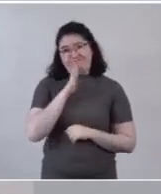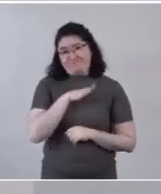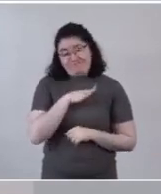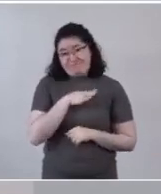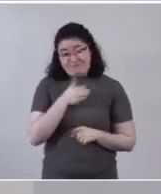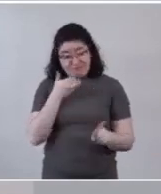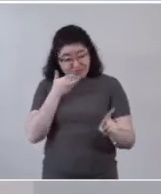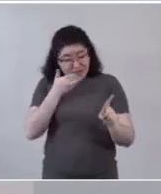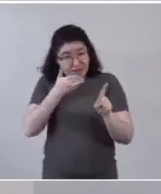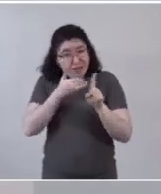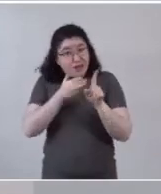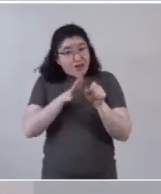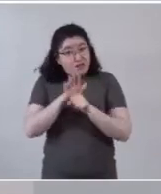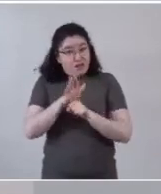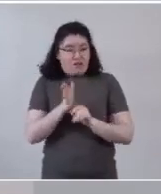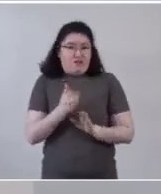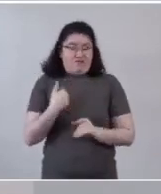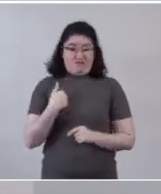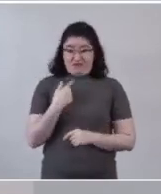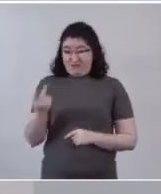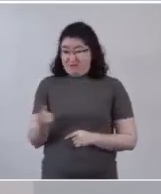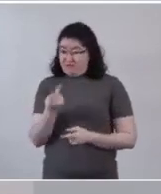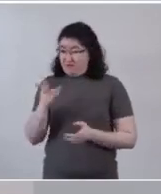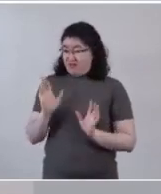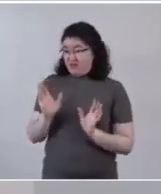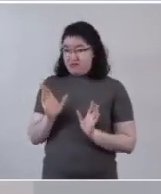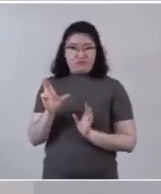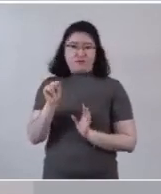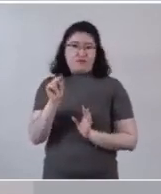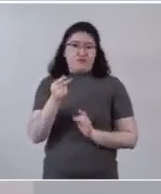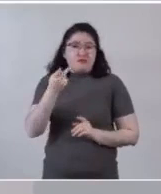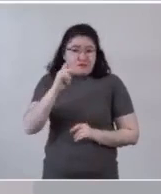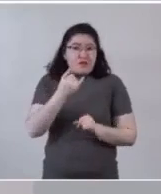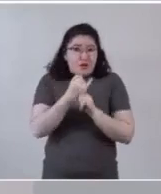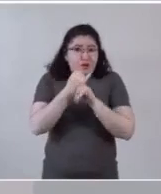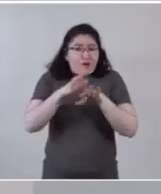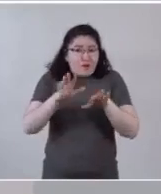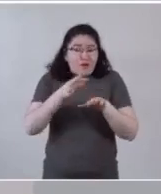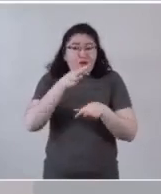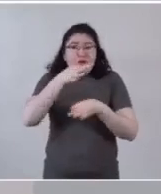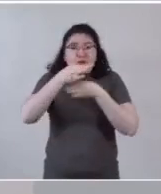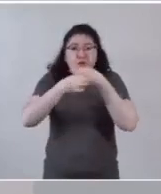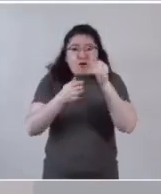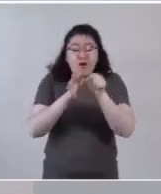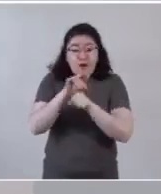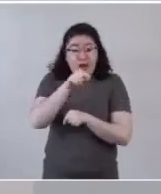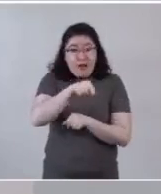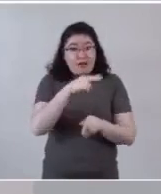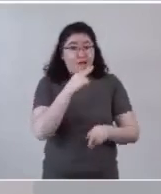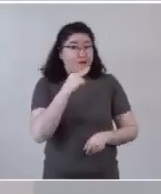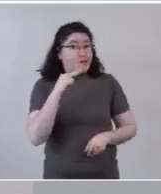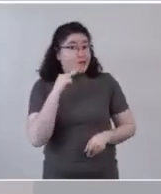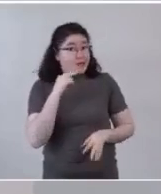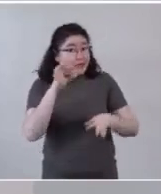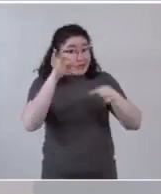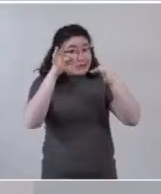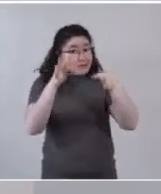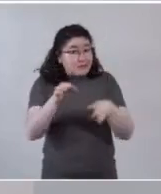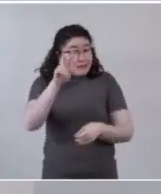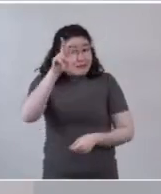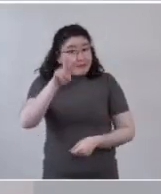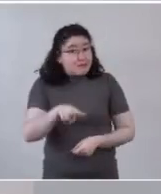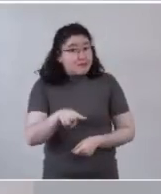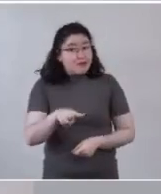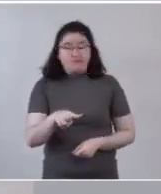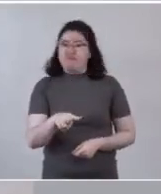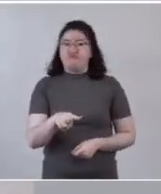el objetivo, tampoco lo voy a cuestionar, pero es mi obligación informar que lo que viene ahí en la nota pues no es lo que